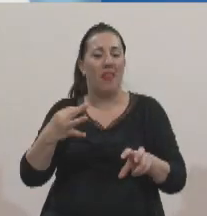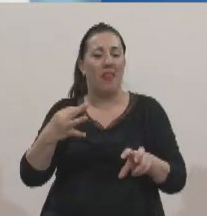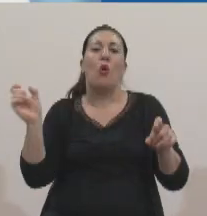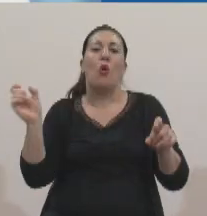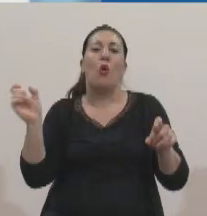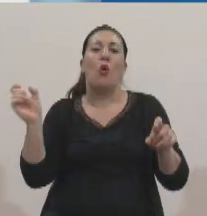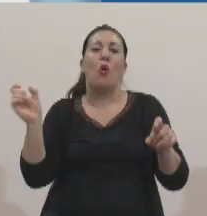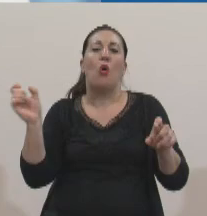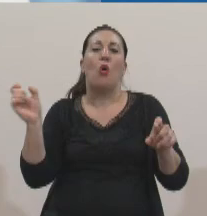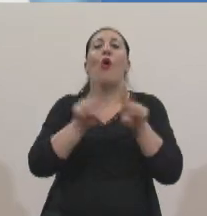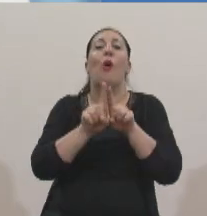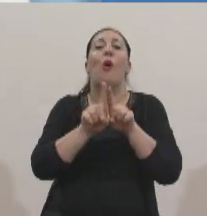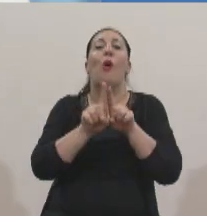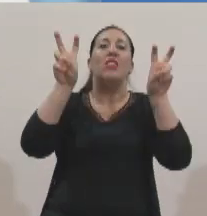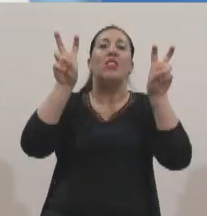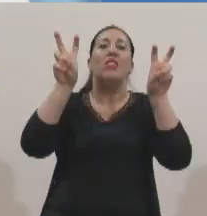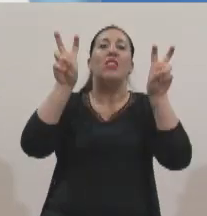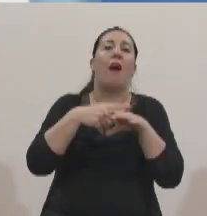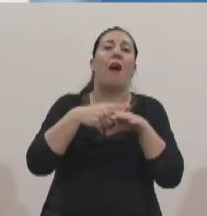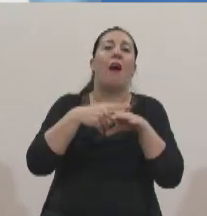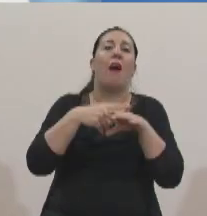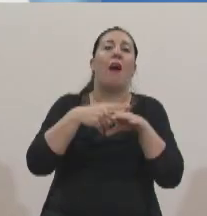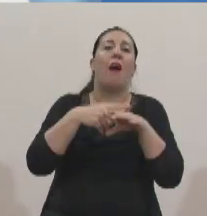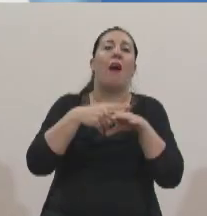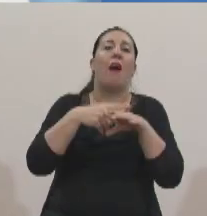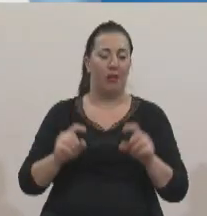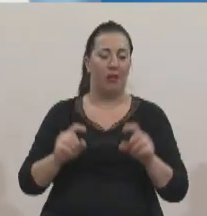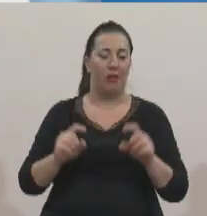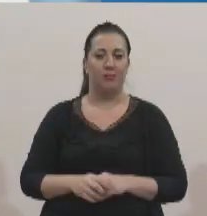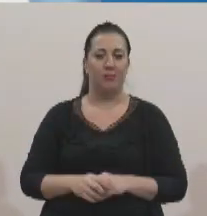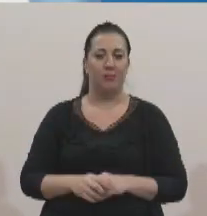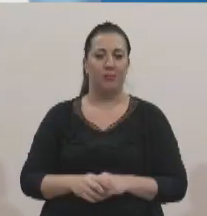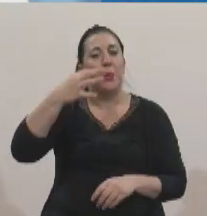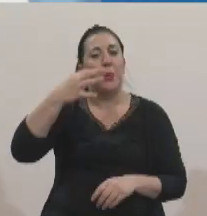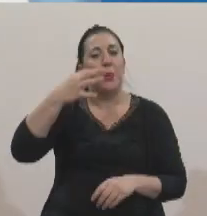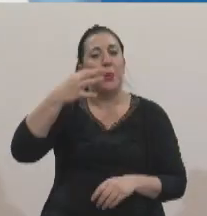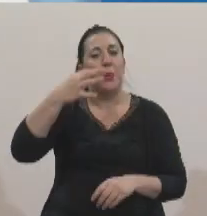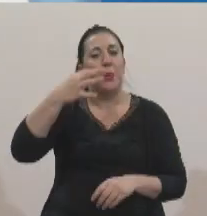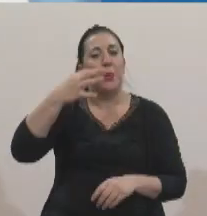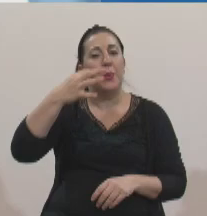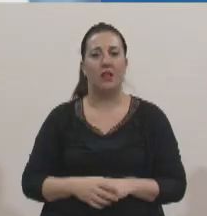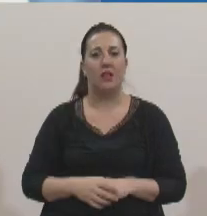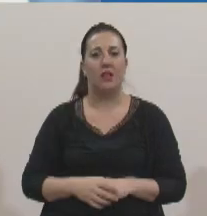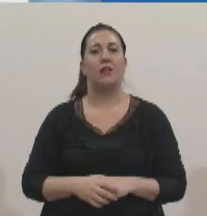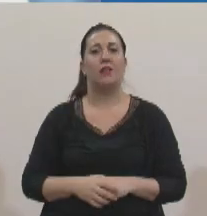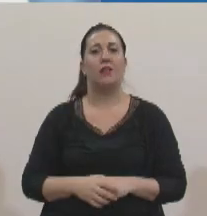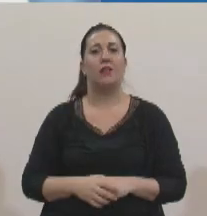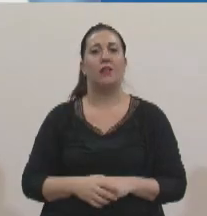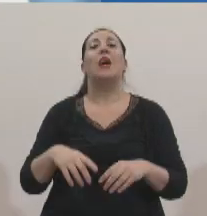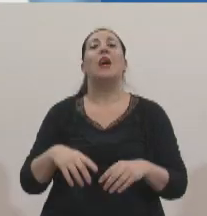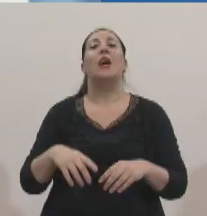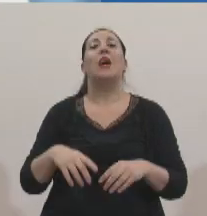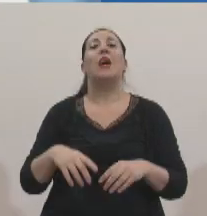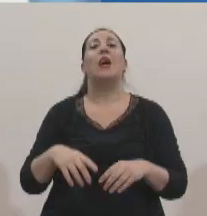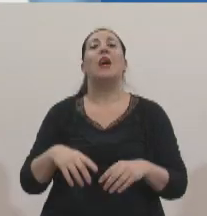una de las materias pendientes de nuestra historia y de nuestro desarrollo. Una verdadera y eficaz promoción del